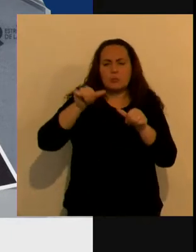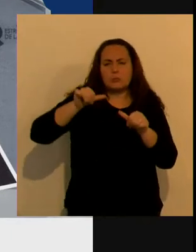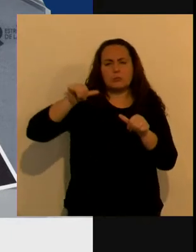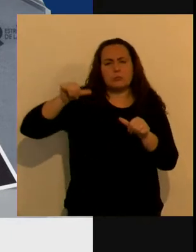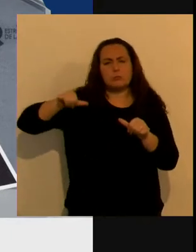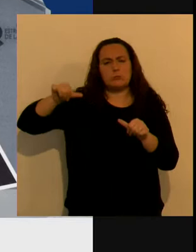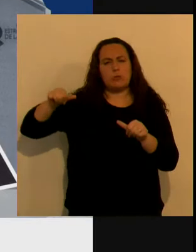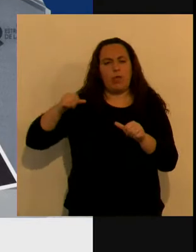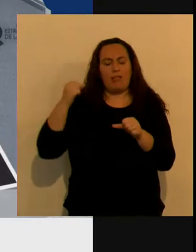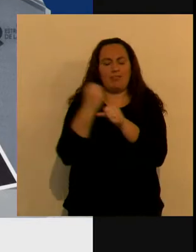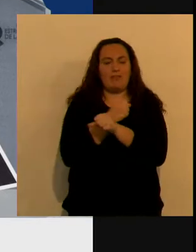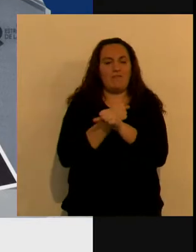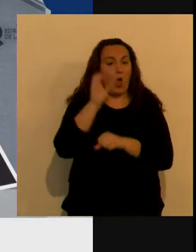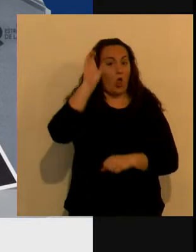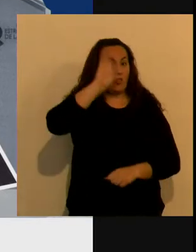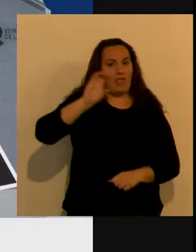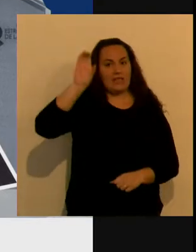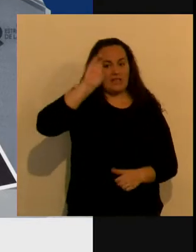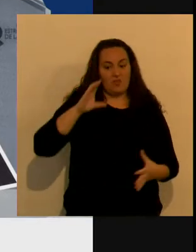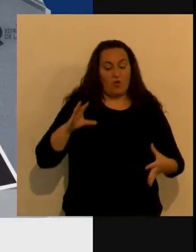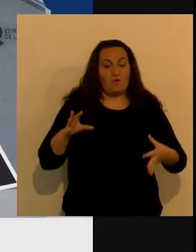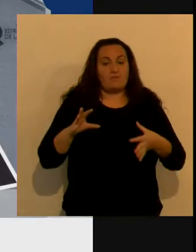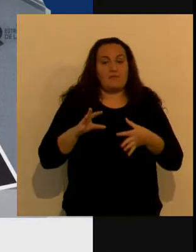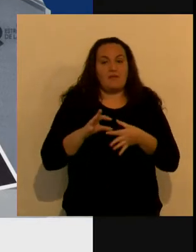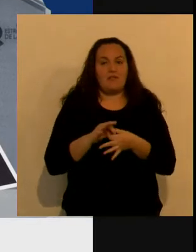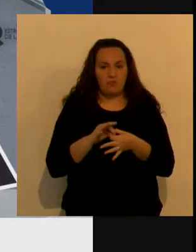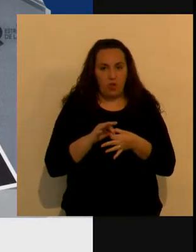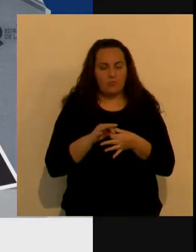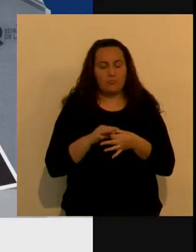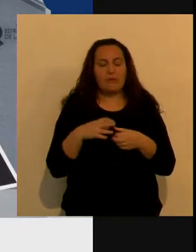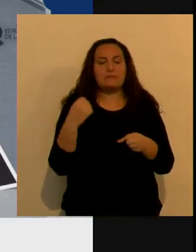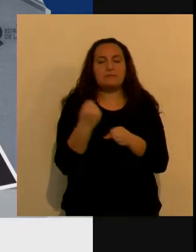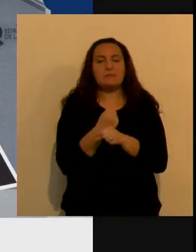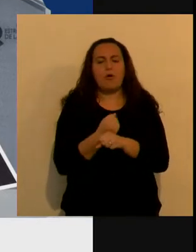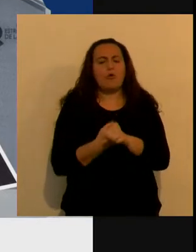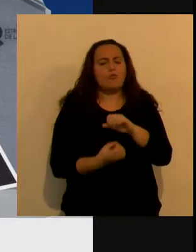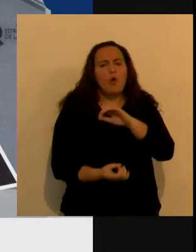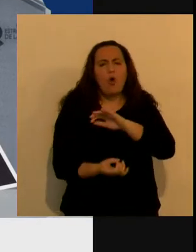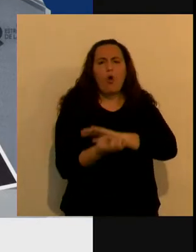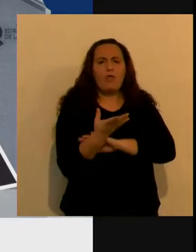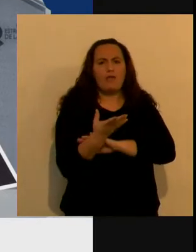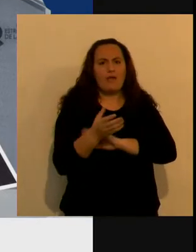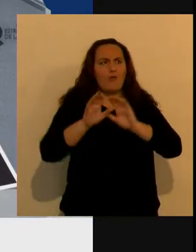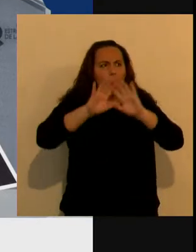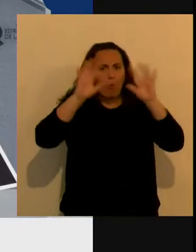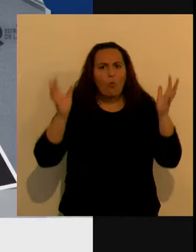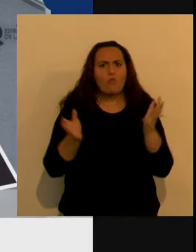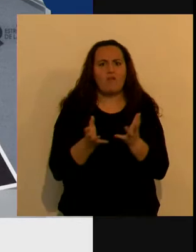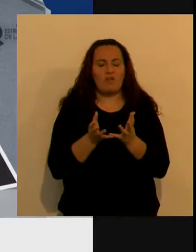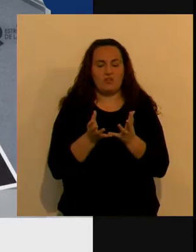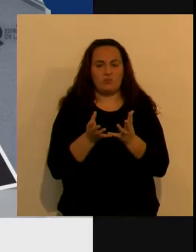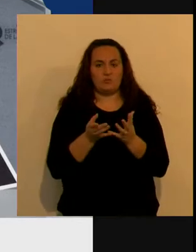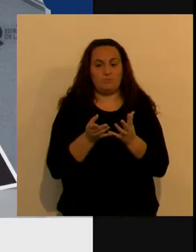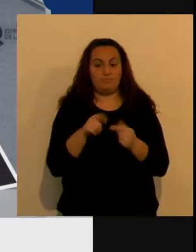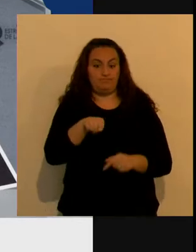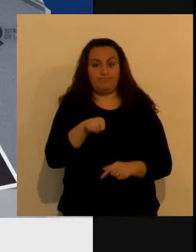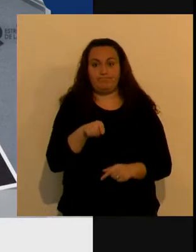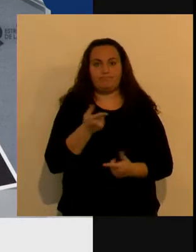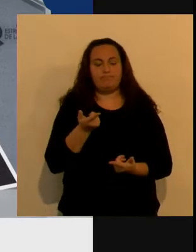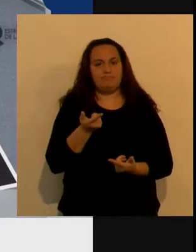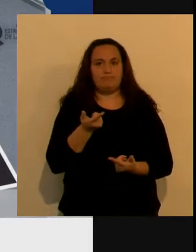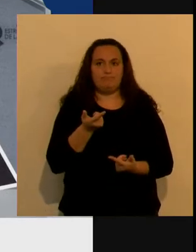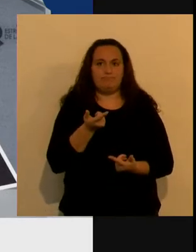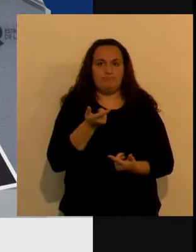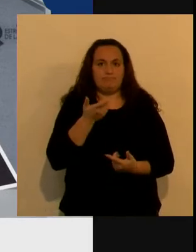labor científica vinculada al estudio del origen del universo, a lo que